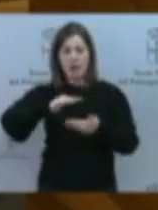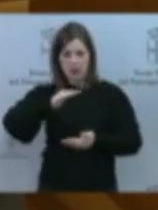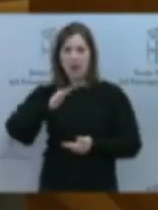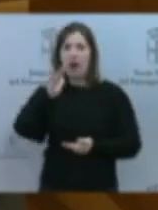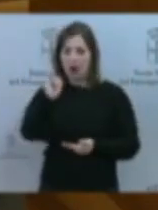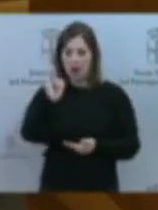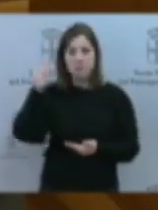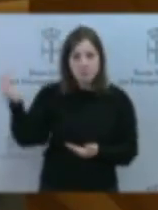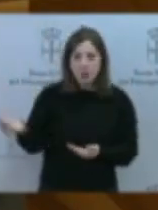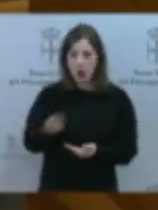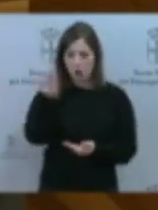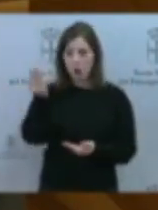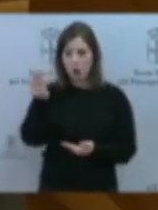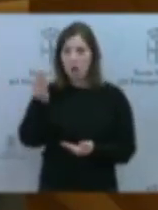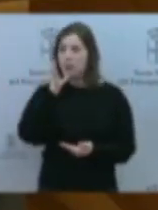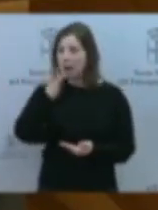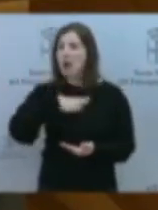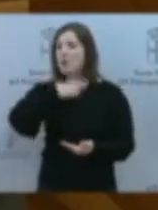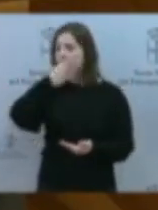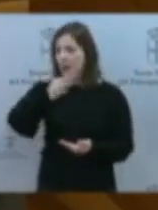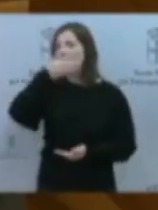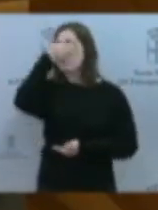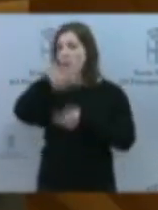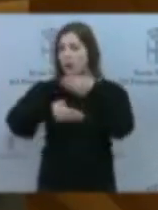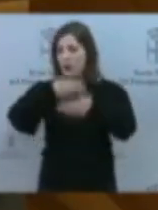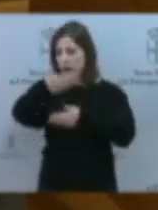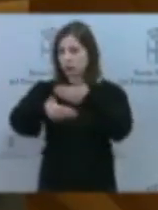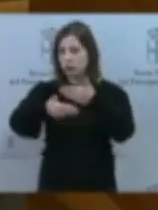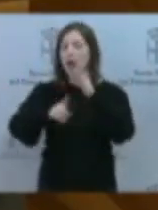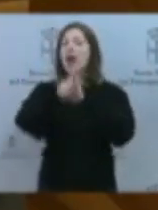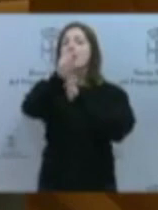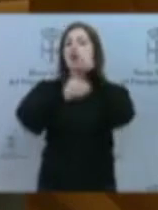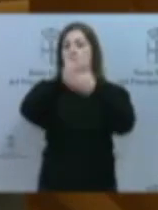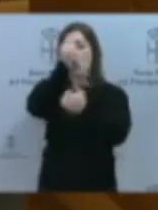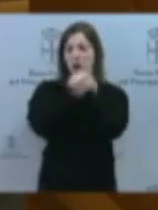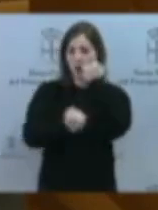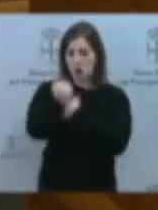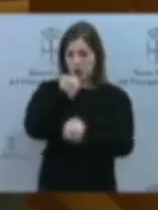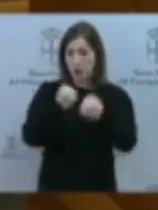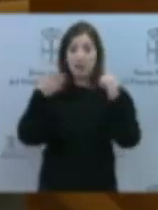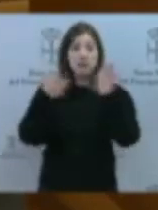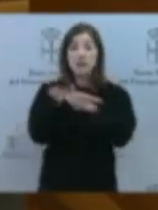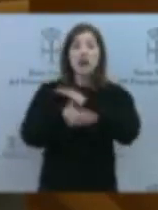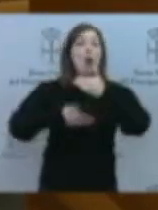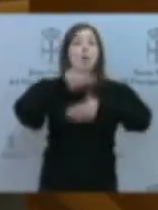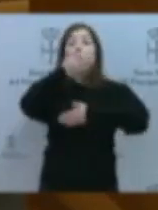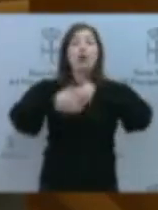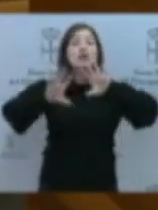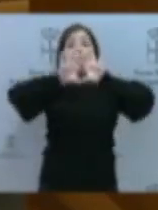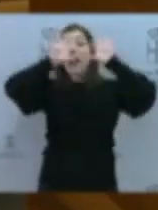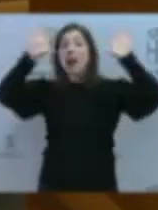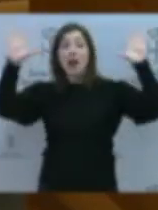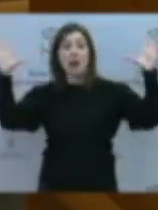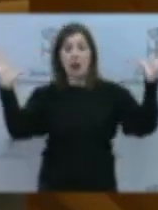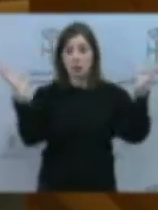los procesos de evolución de la economía. Es un proceso que se está dando en todo el mundo y es más acelerado como consecuencia del crash financiero